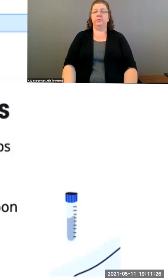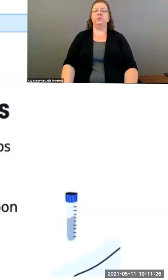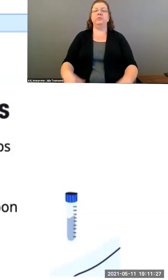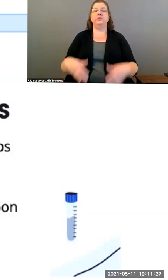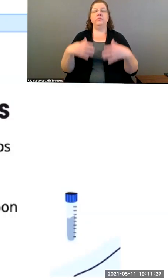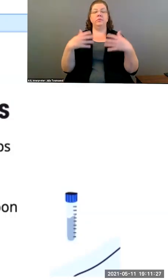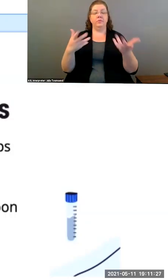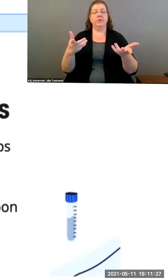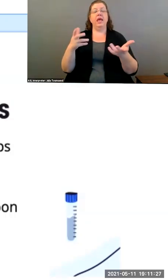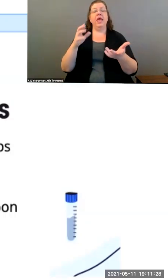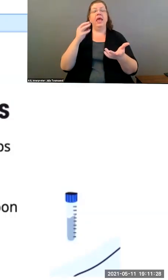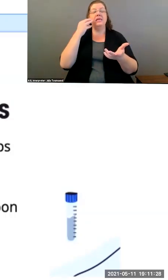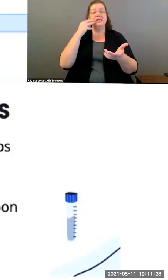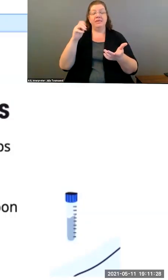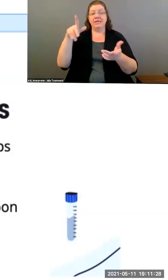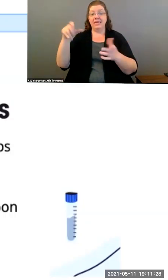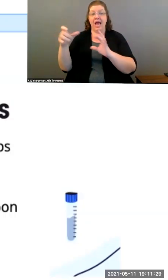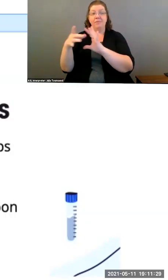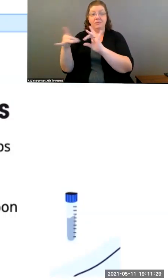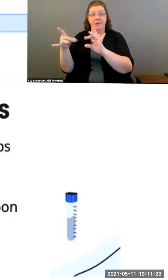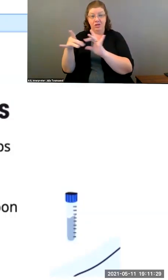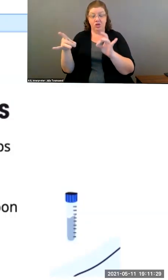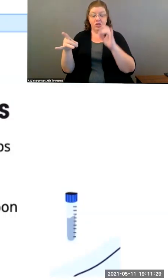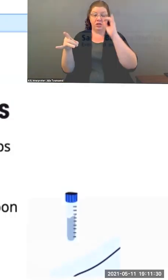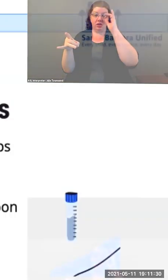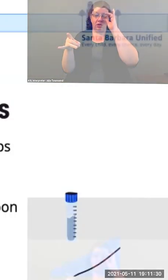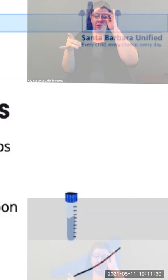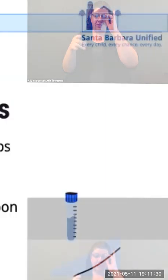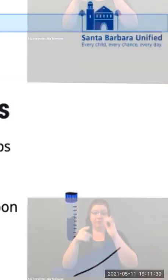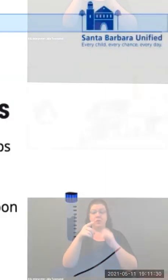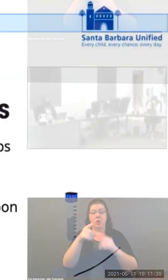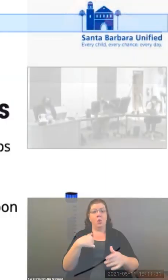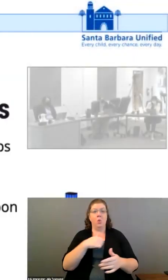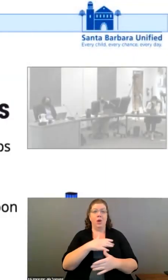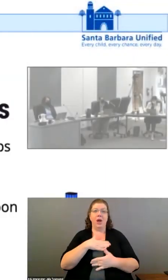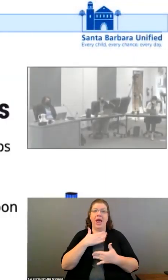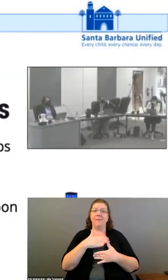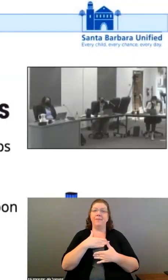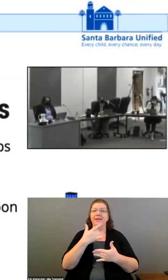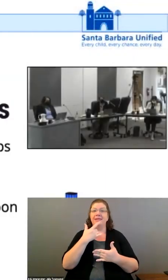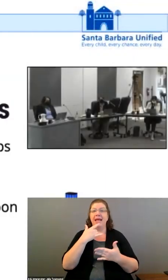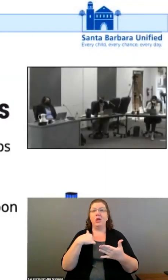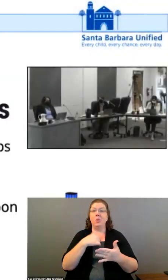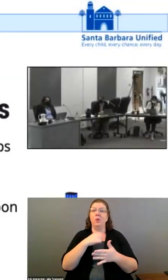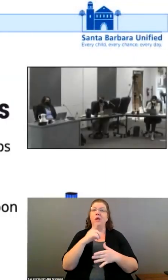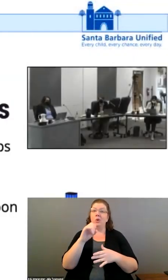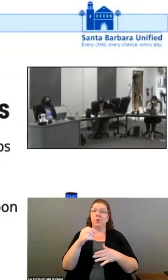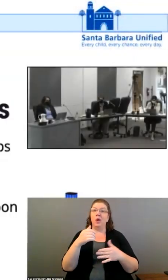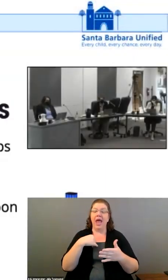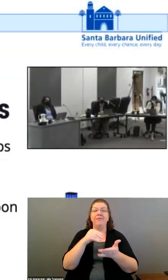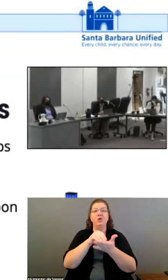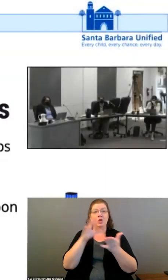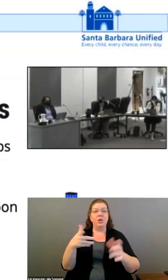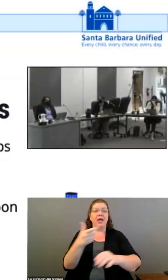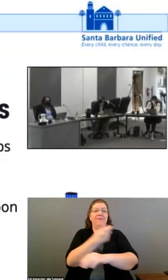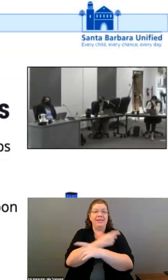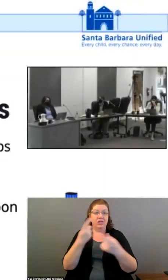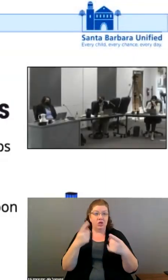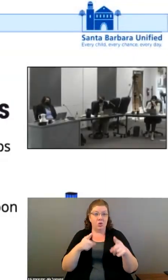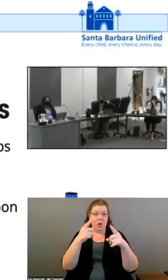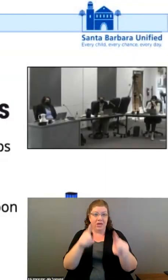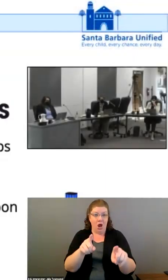y como la señora que estaba mencionando al principio nosotros a nosotros nos complace decir que tenemos vacunación de